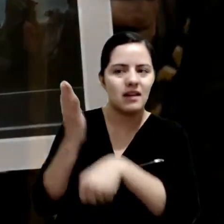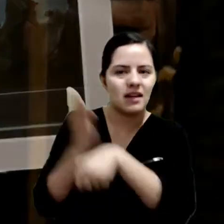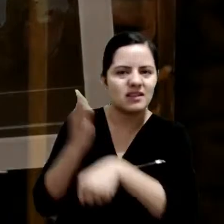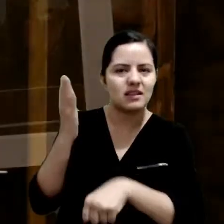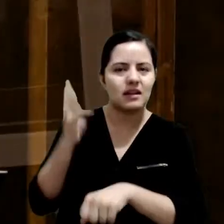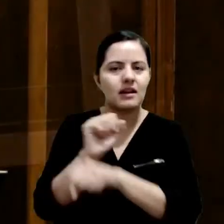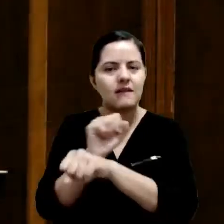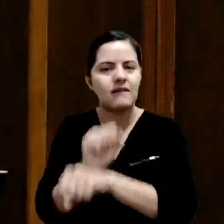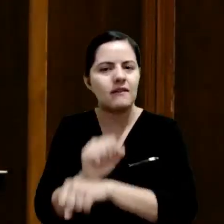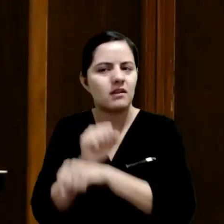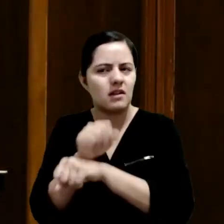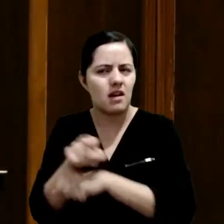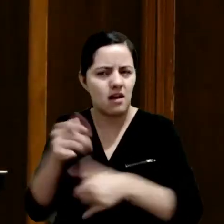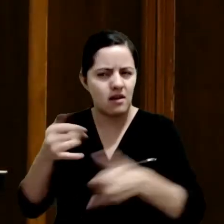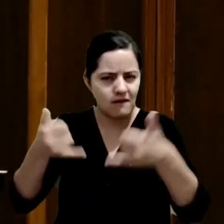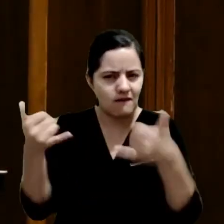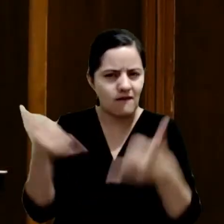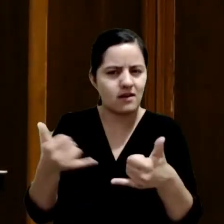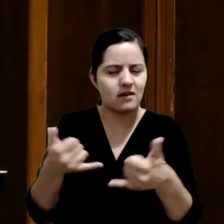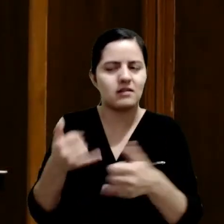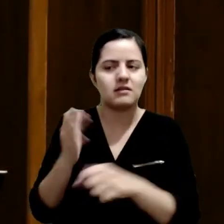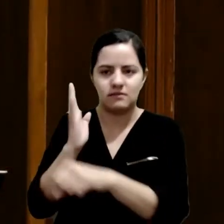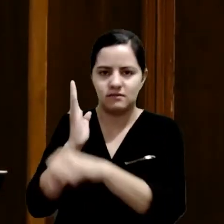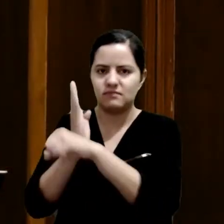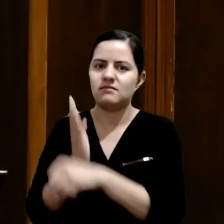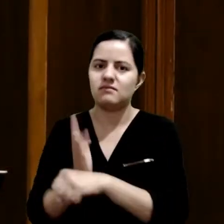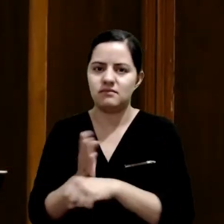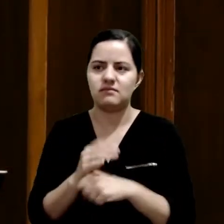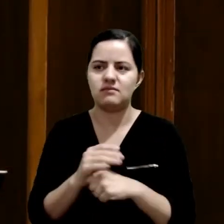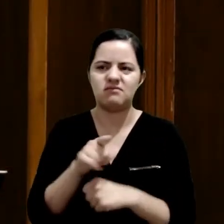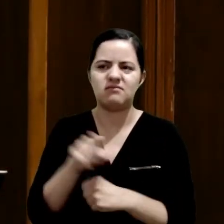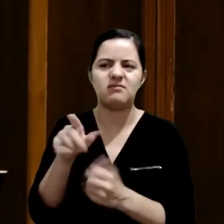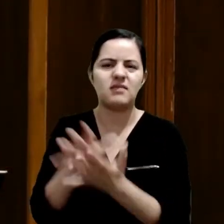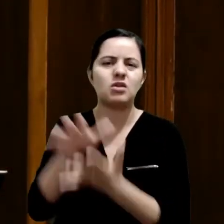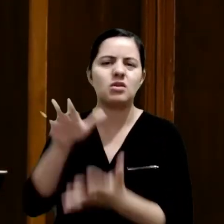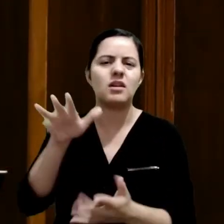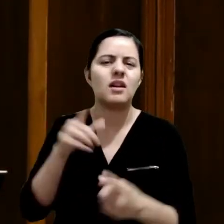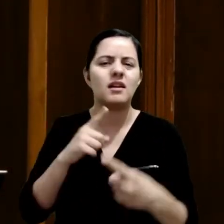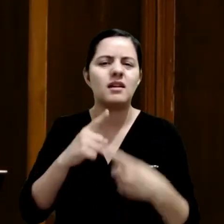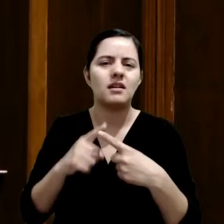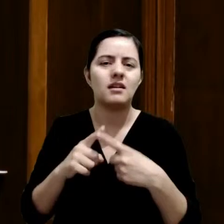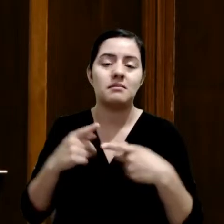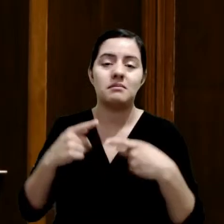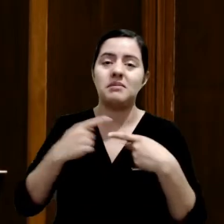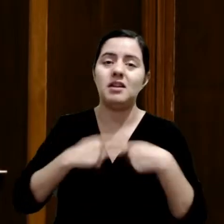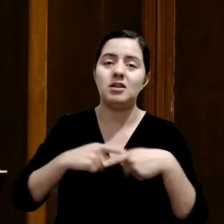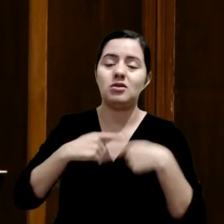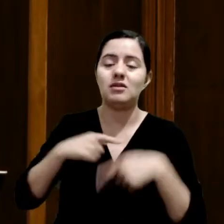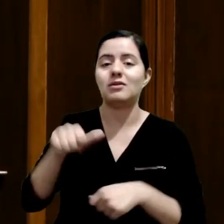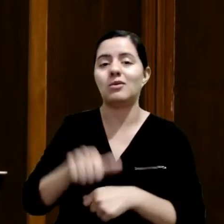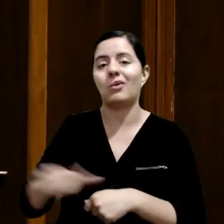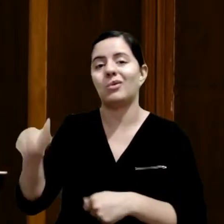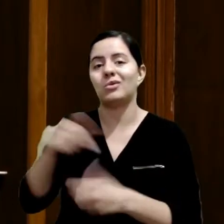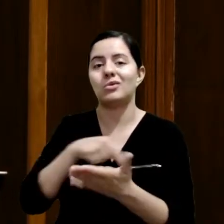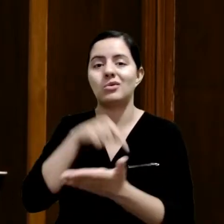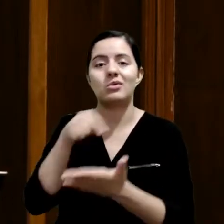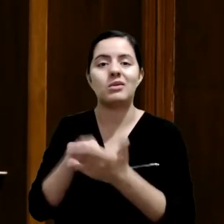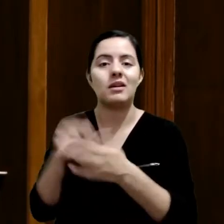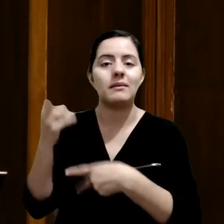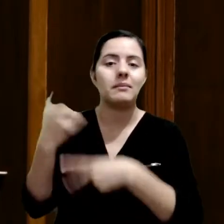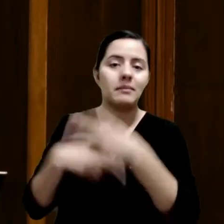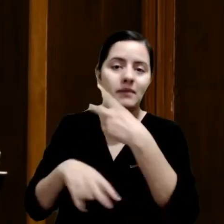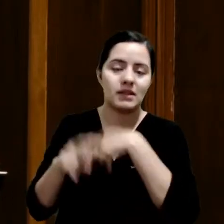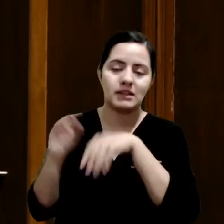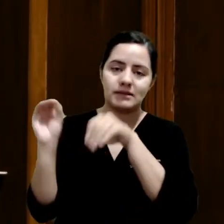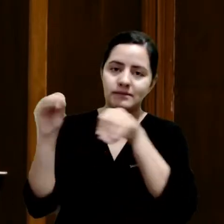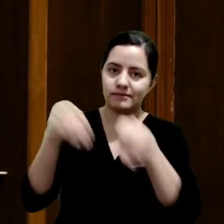esclavos rebeldes, quienes en su mayoría eran migrantes forzados, como resultado de los interminables